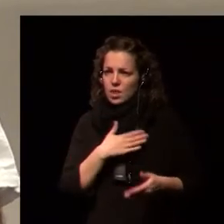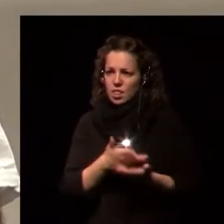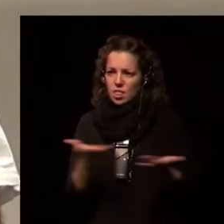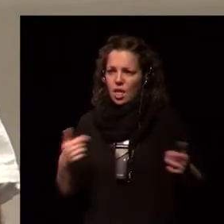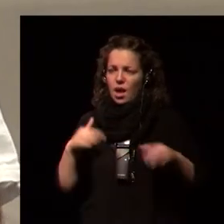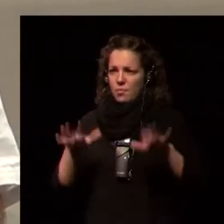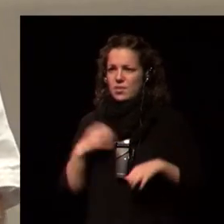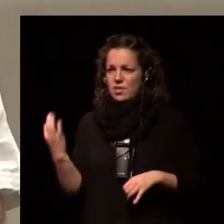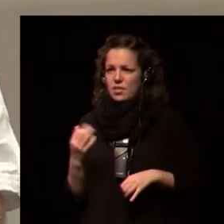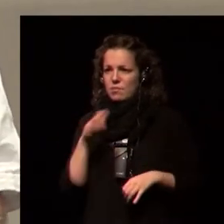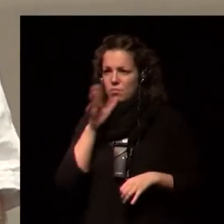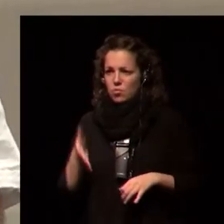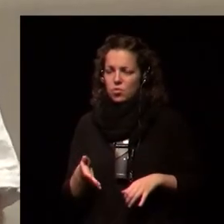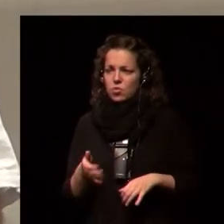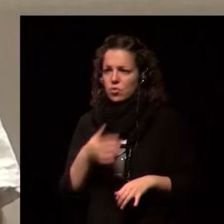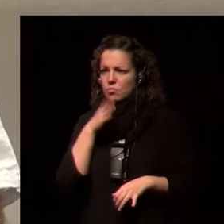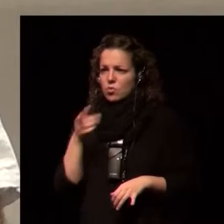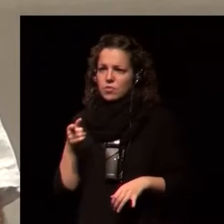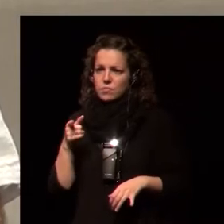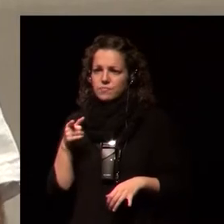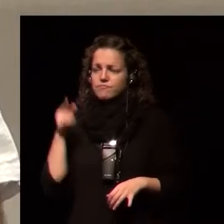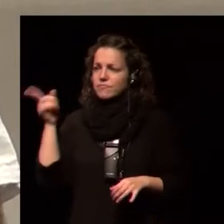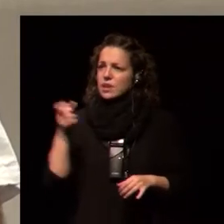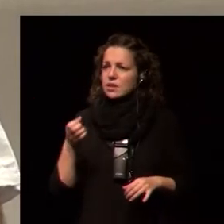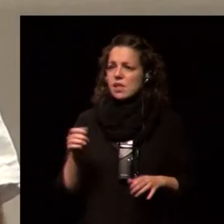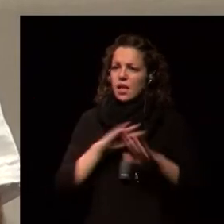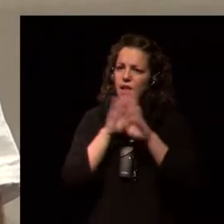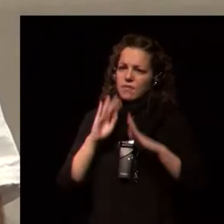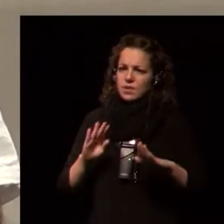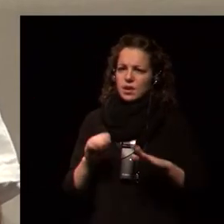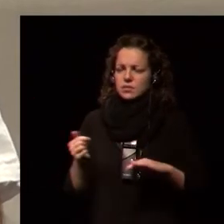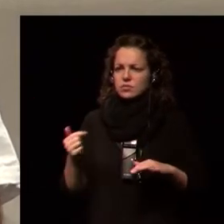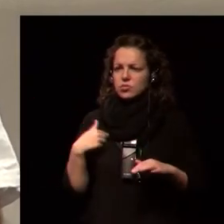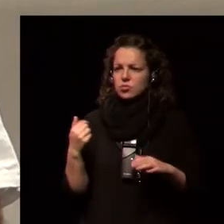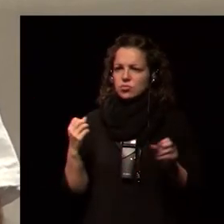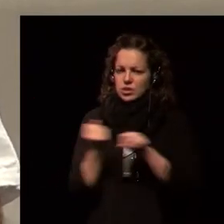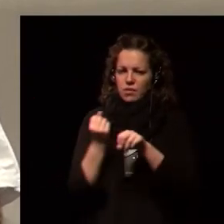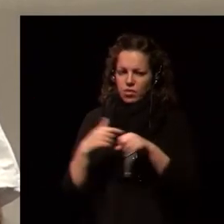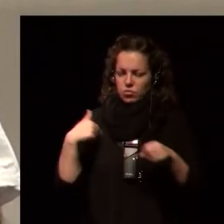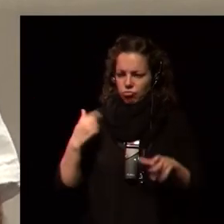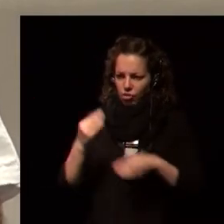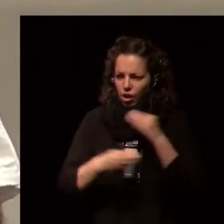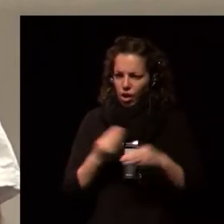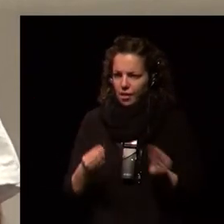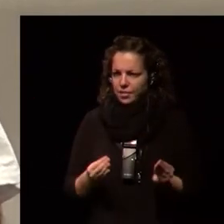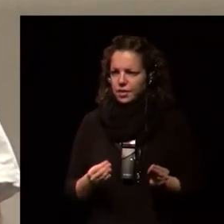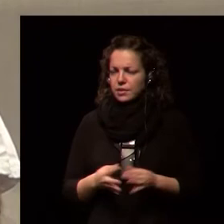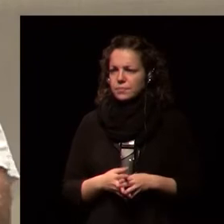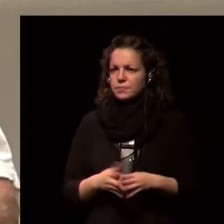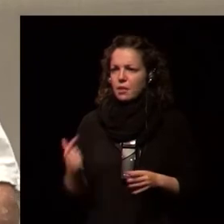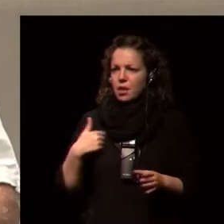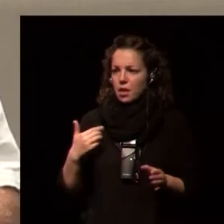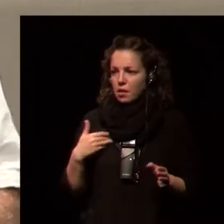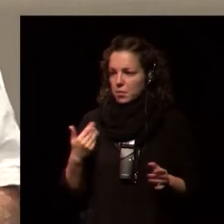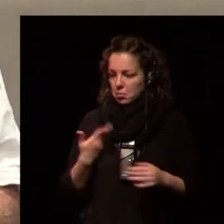se hizo con las buenas palabras por el trabajo que yo había realizado. A mí